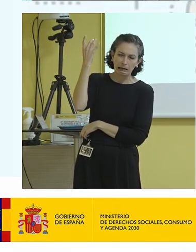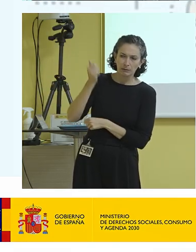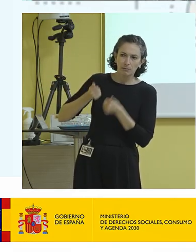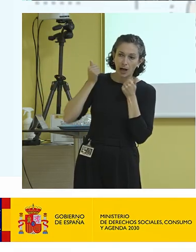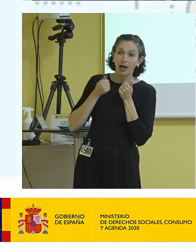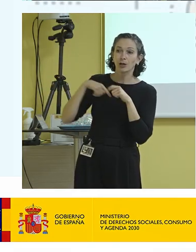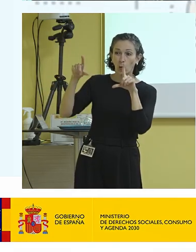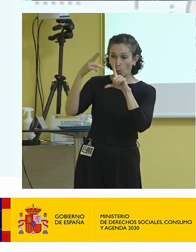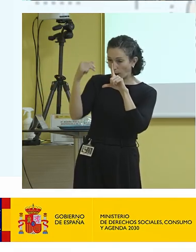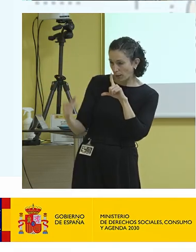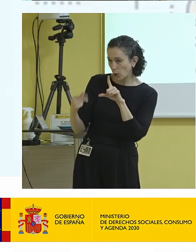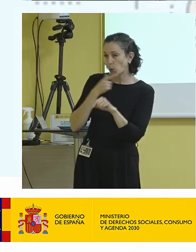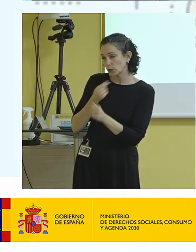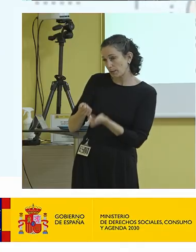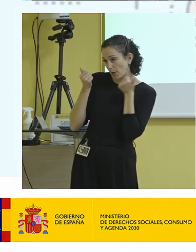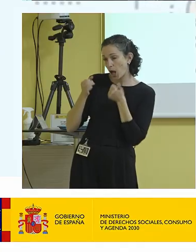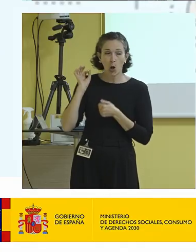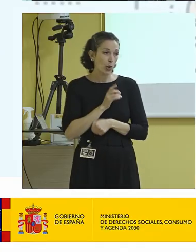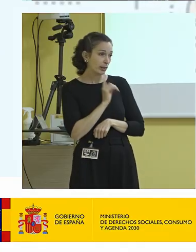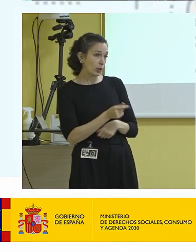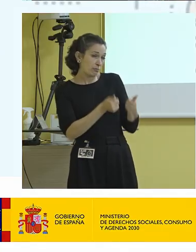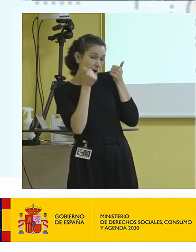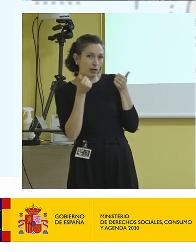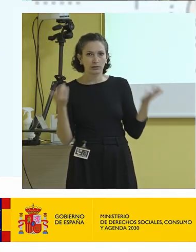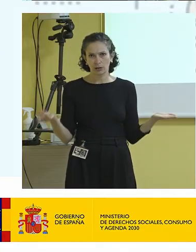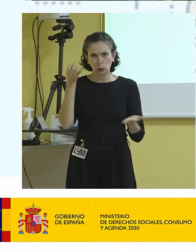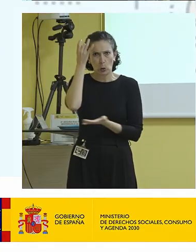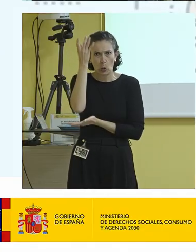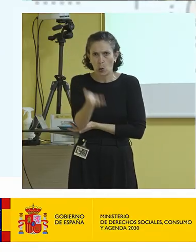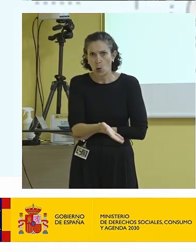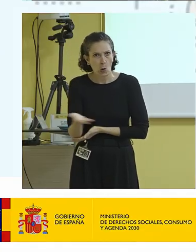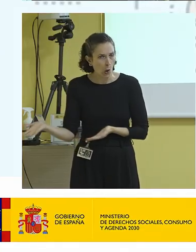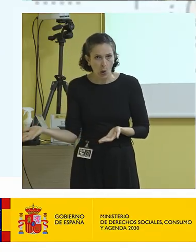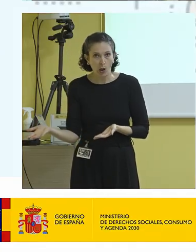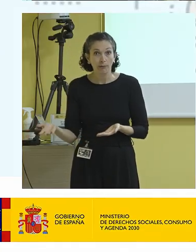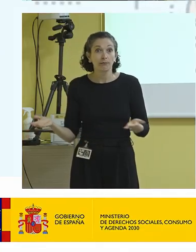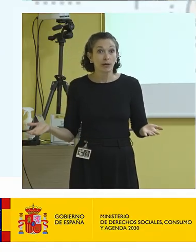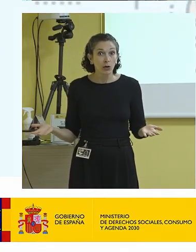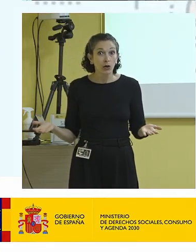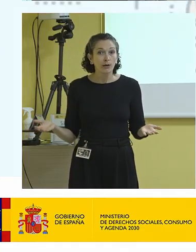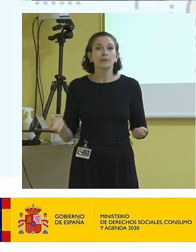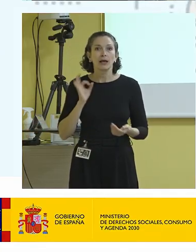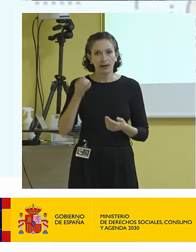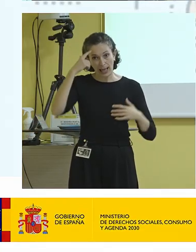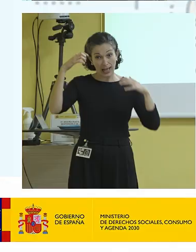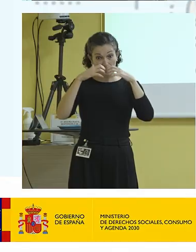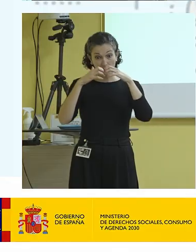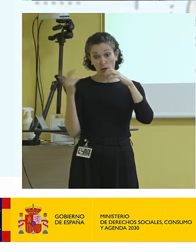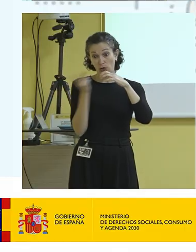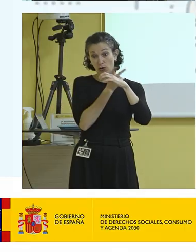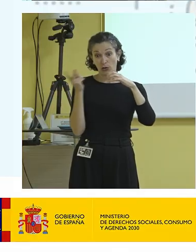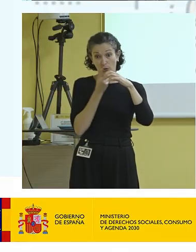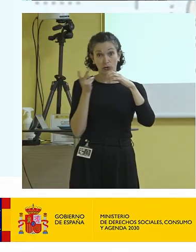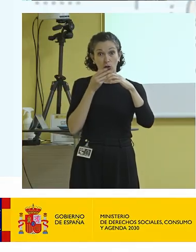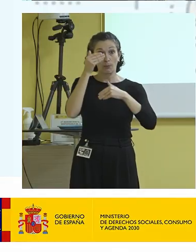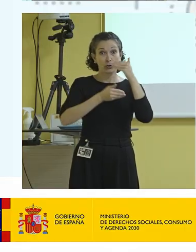más de pintar cuadros, es más Van Gogh o es más dictador. Una tontería como un piano, pero claro, es verdad que los dos hemisferios procesan